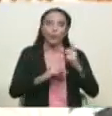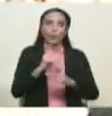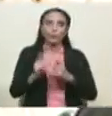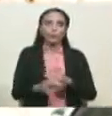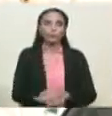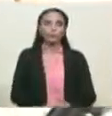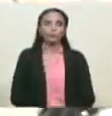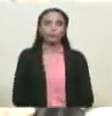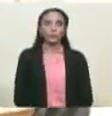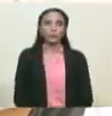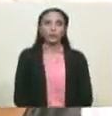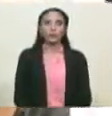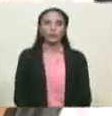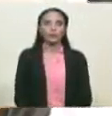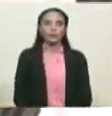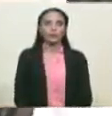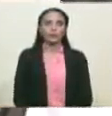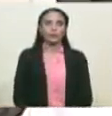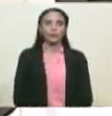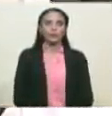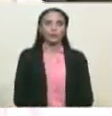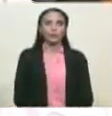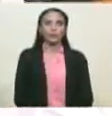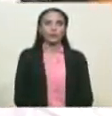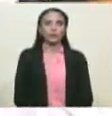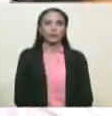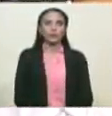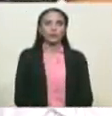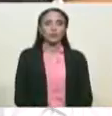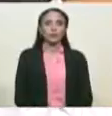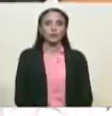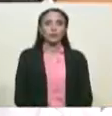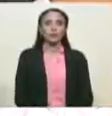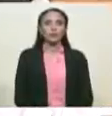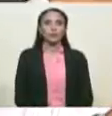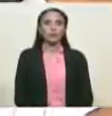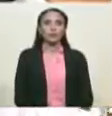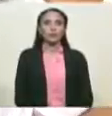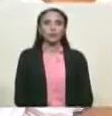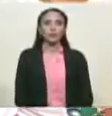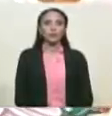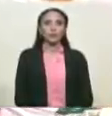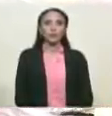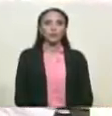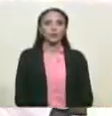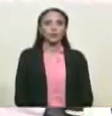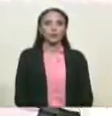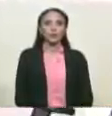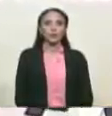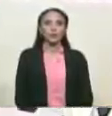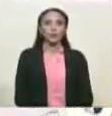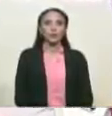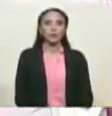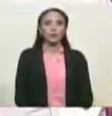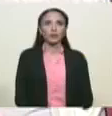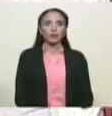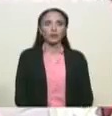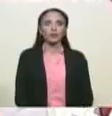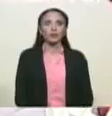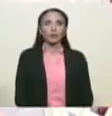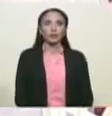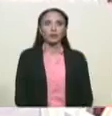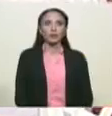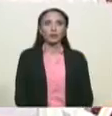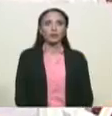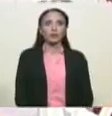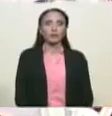Y cuando tengamos que importar algo, tenemos el Petro ya, con el Petro. Por eso estos 50